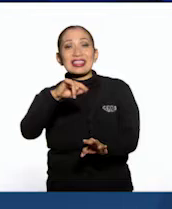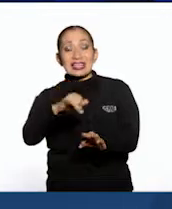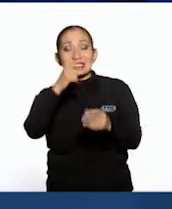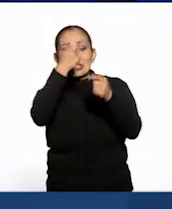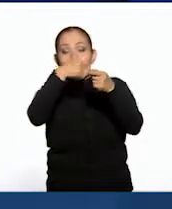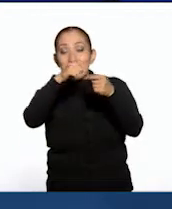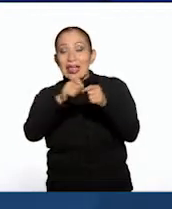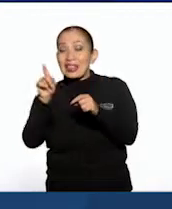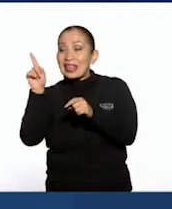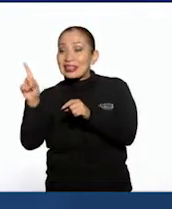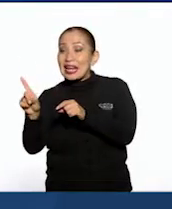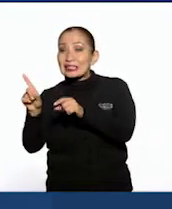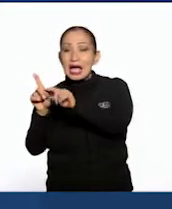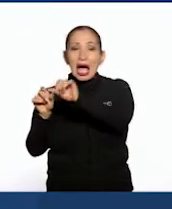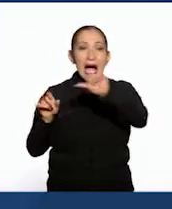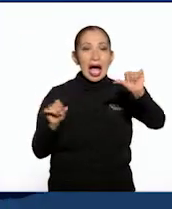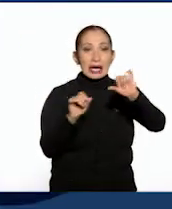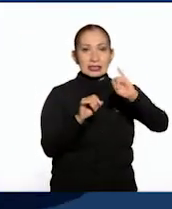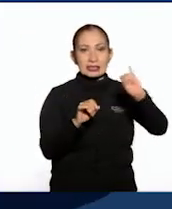escribía de derecha a izquierda.